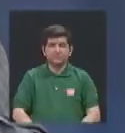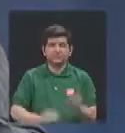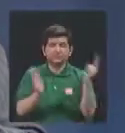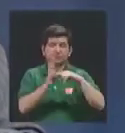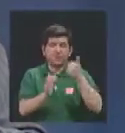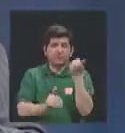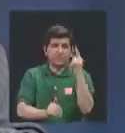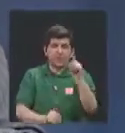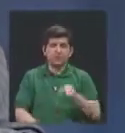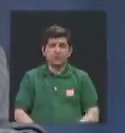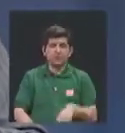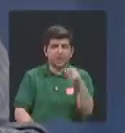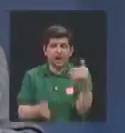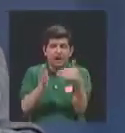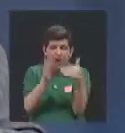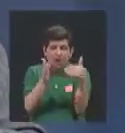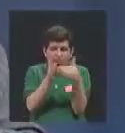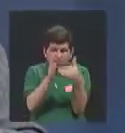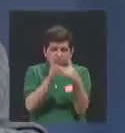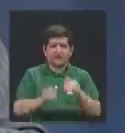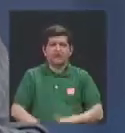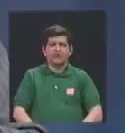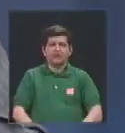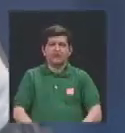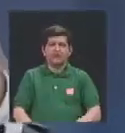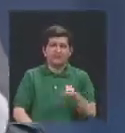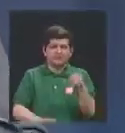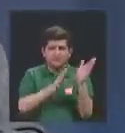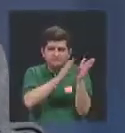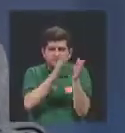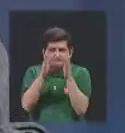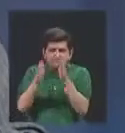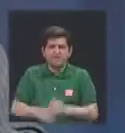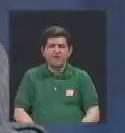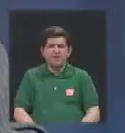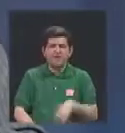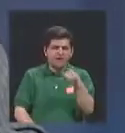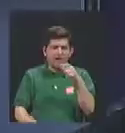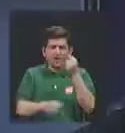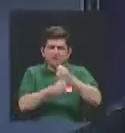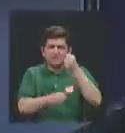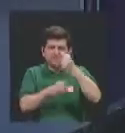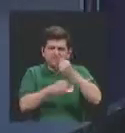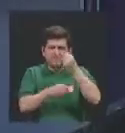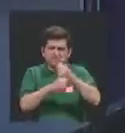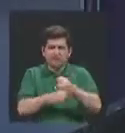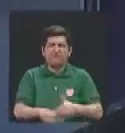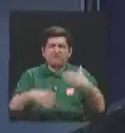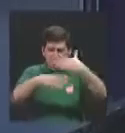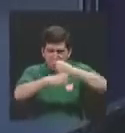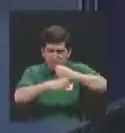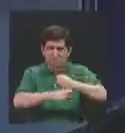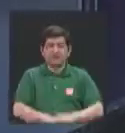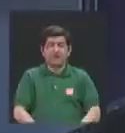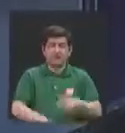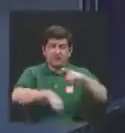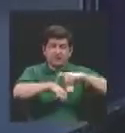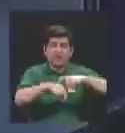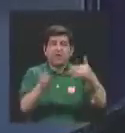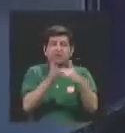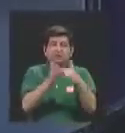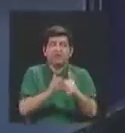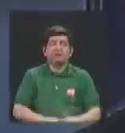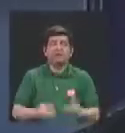en el 2011 se retomó el plan para realizar esta producción y es ahí pues donde